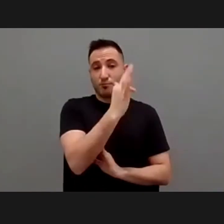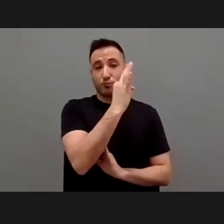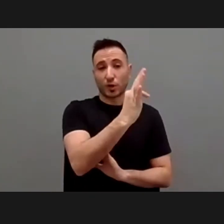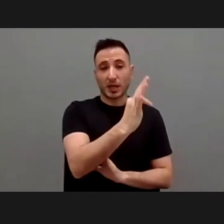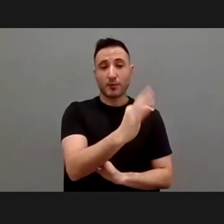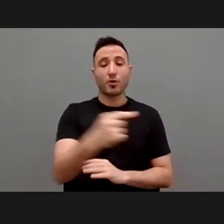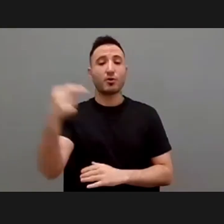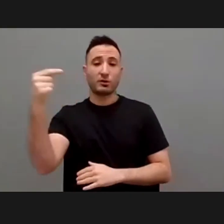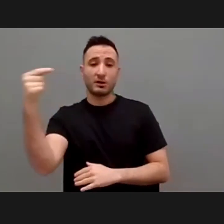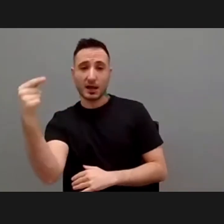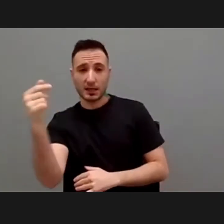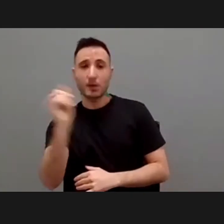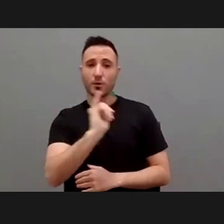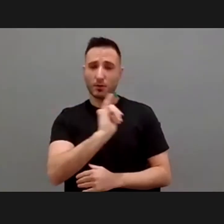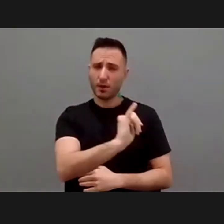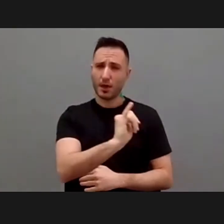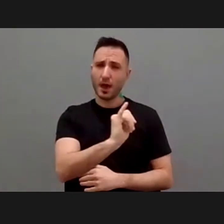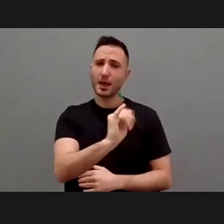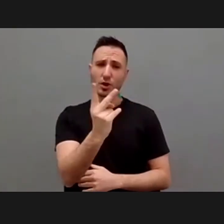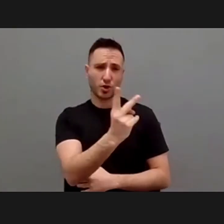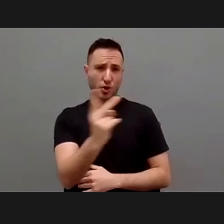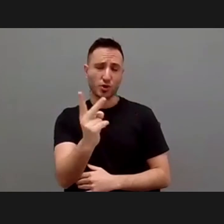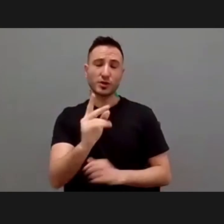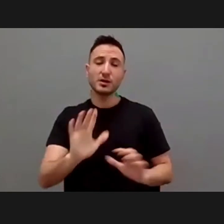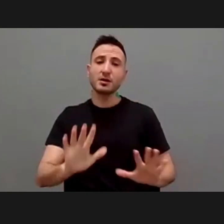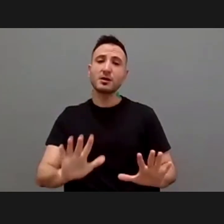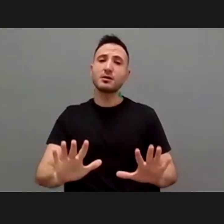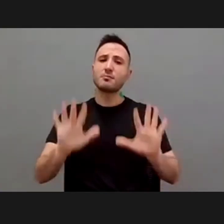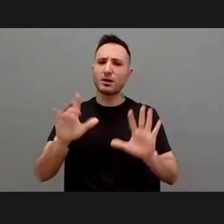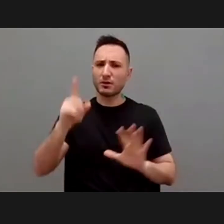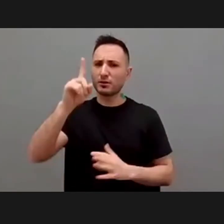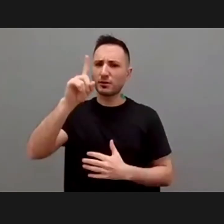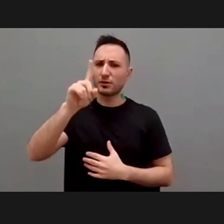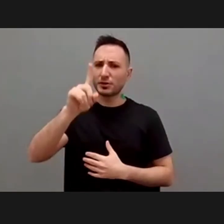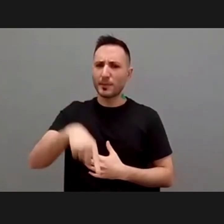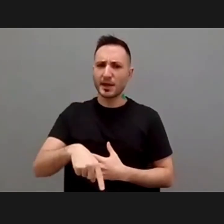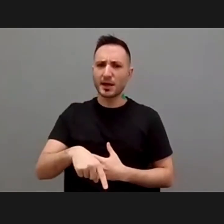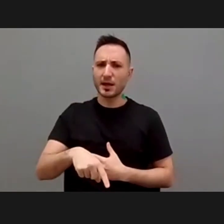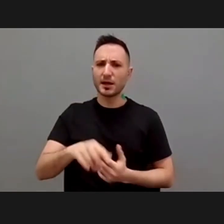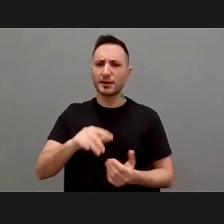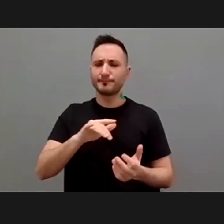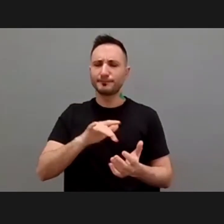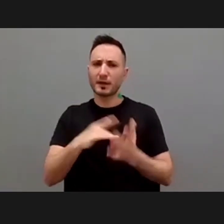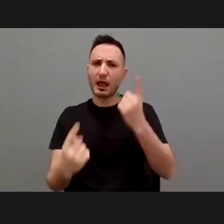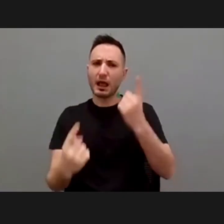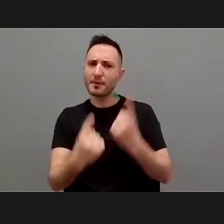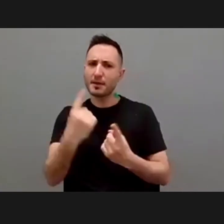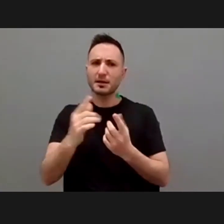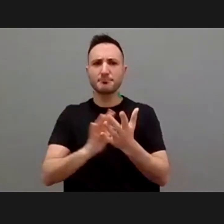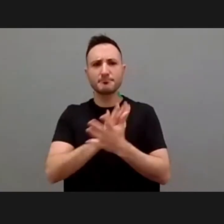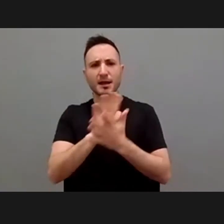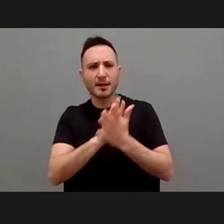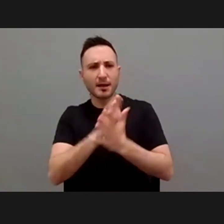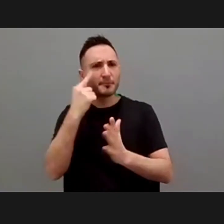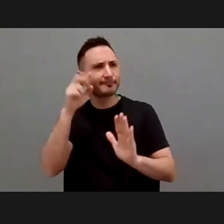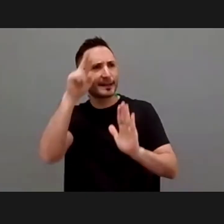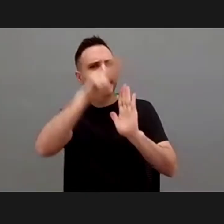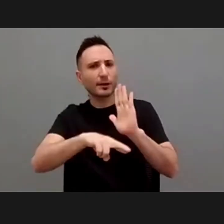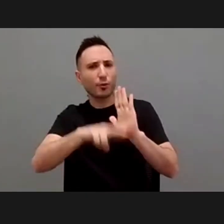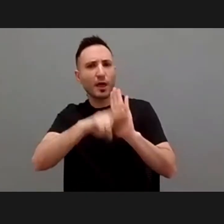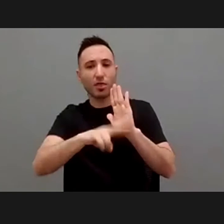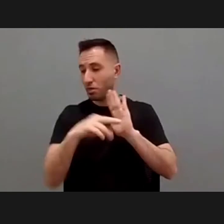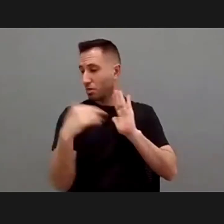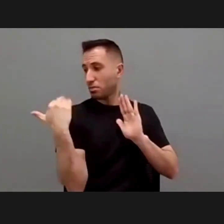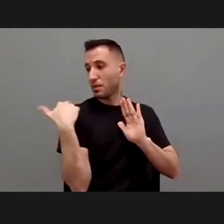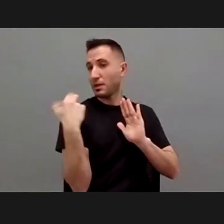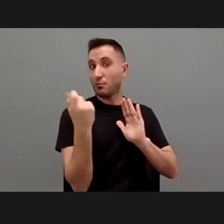sus inconvenientes, e incluso pues, ha sido objeto de regulación recientemente,